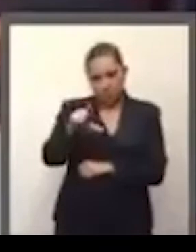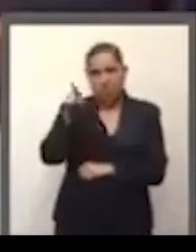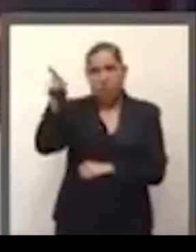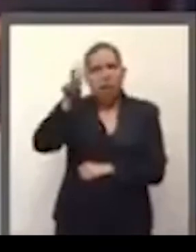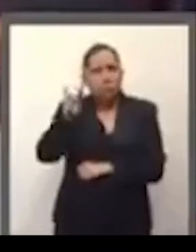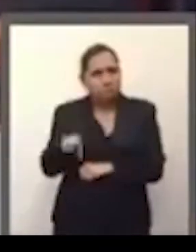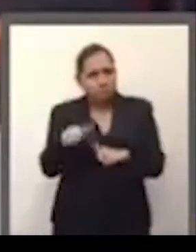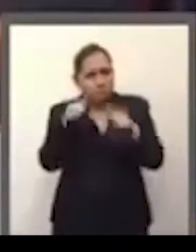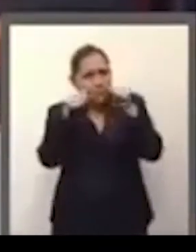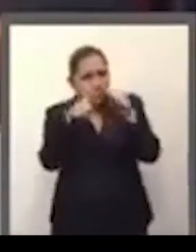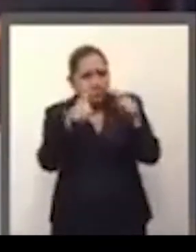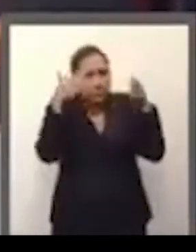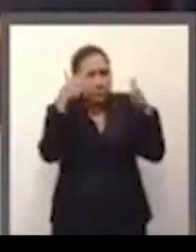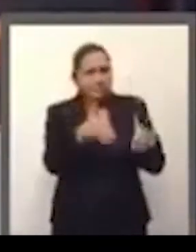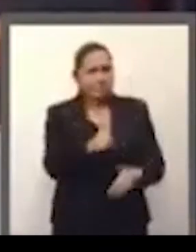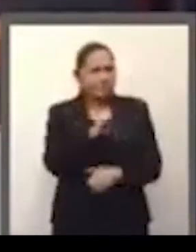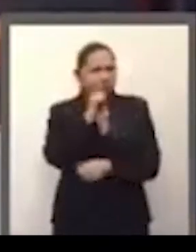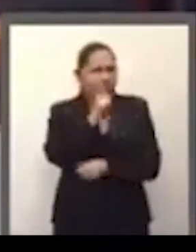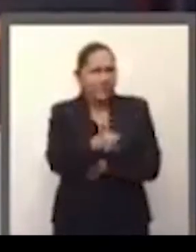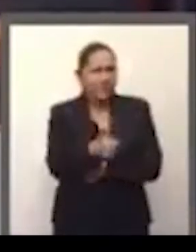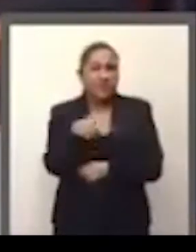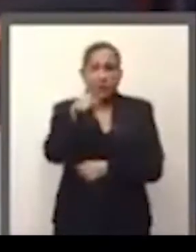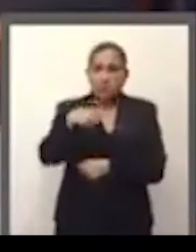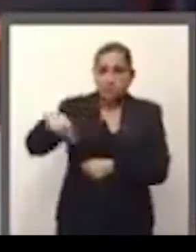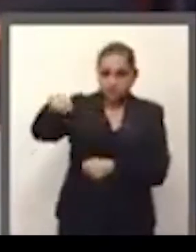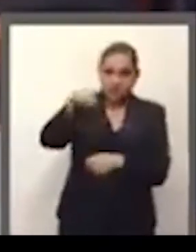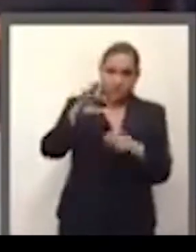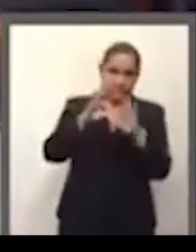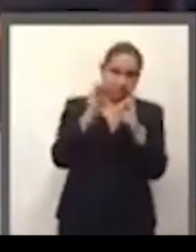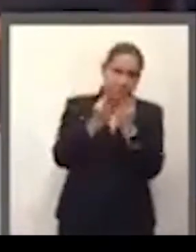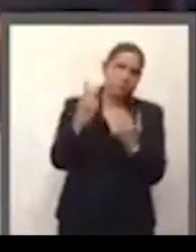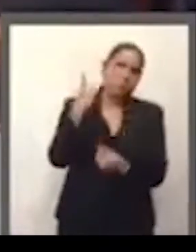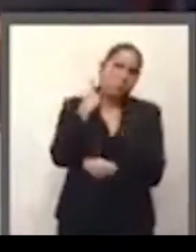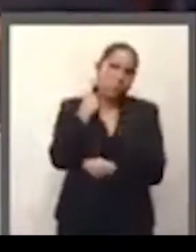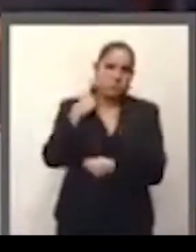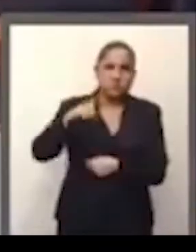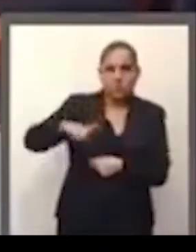política tiene a las mujeres en un estado fallido,